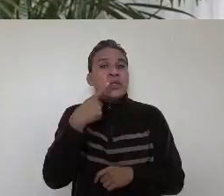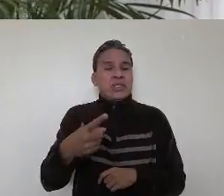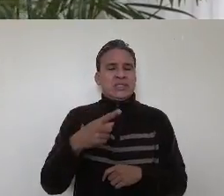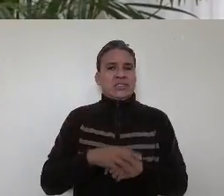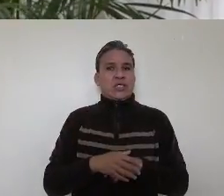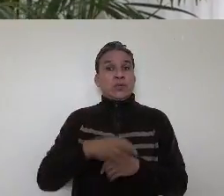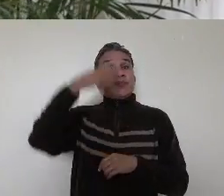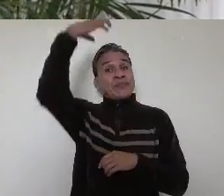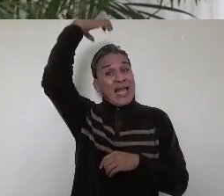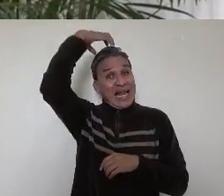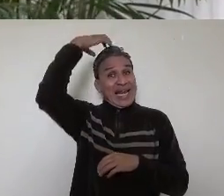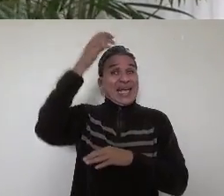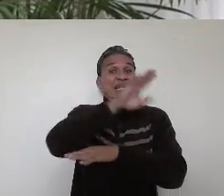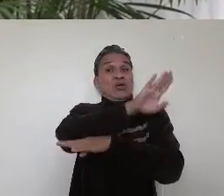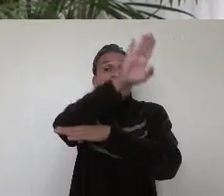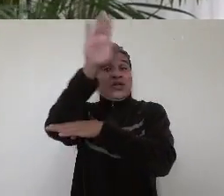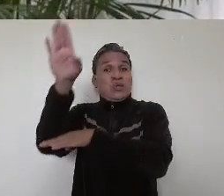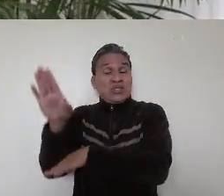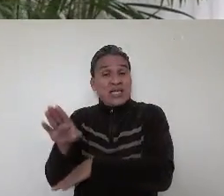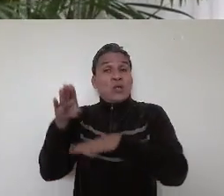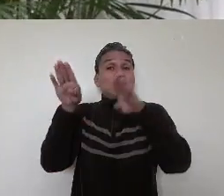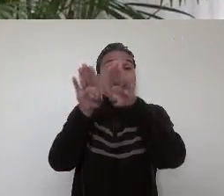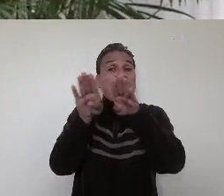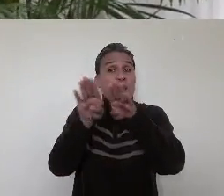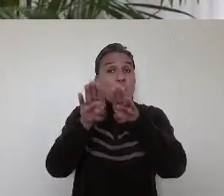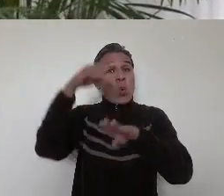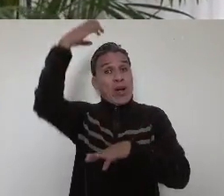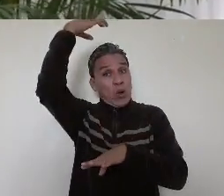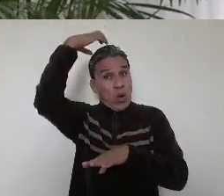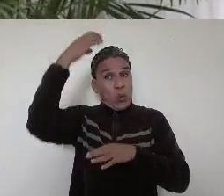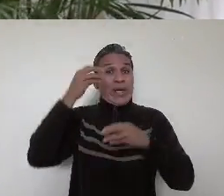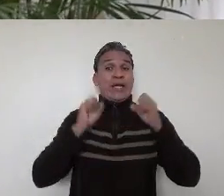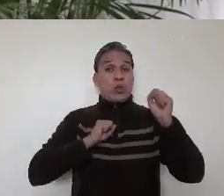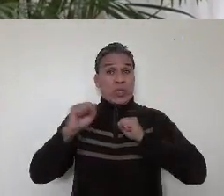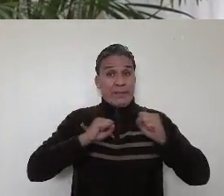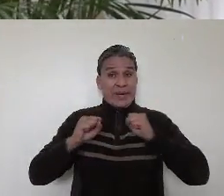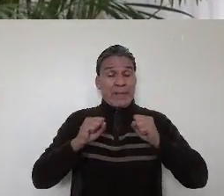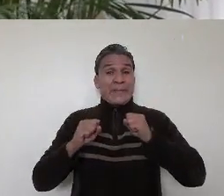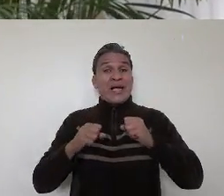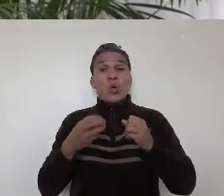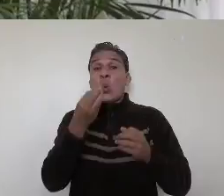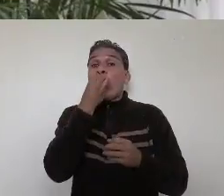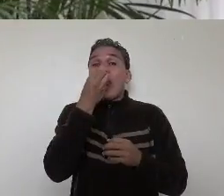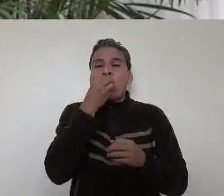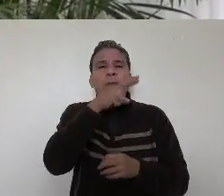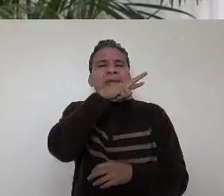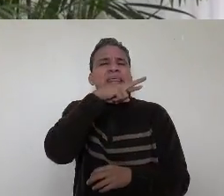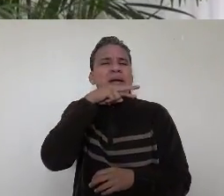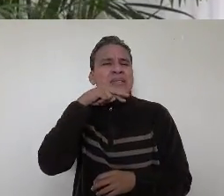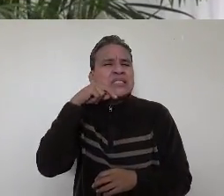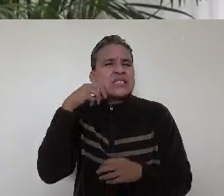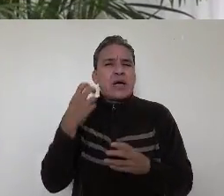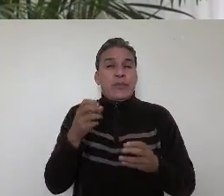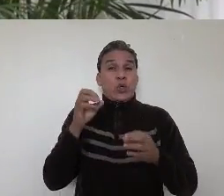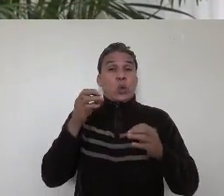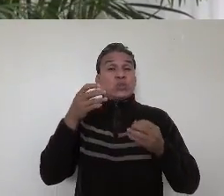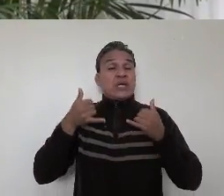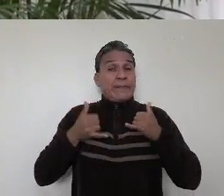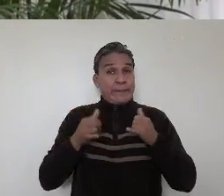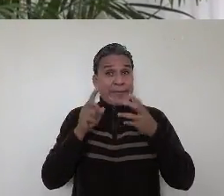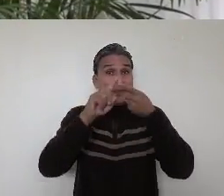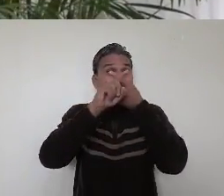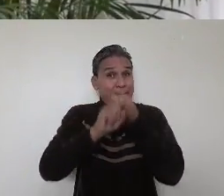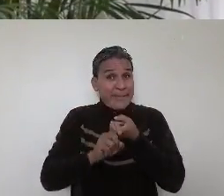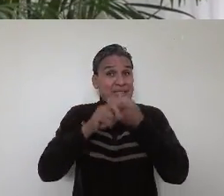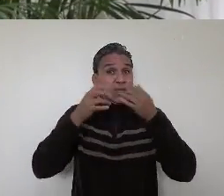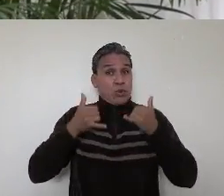El reino de los cielos es semejante a un rey que preparó un banquete de bodas para su hijo. Mandó a sus criados que llamaran a